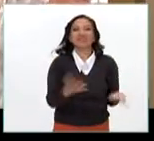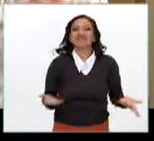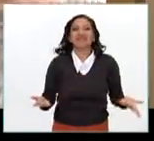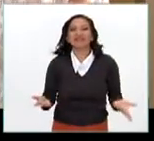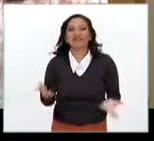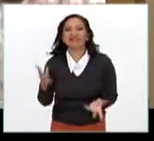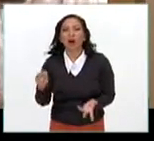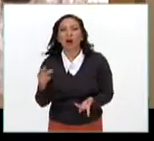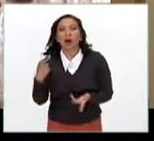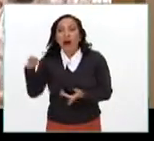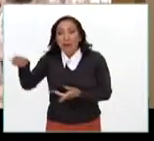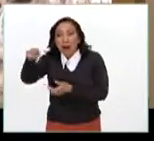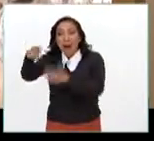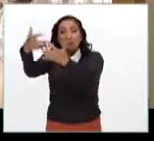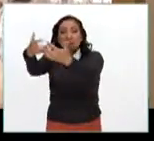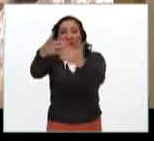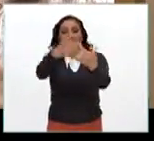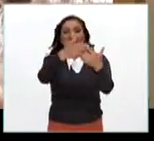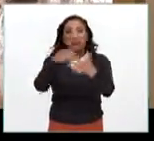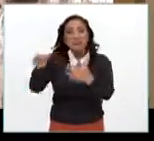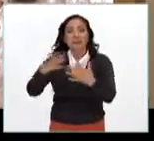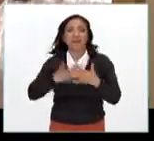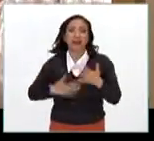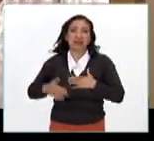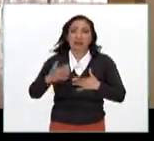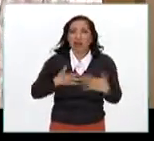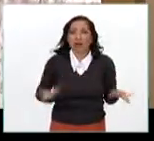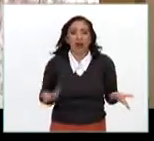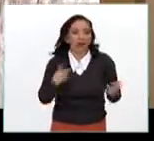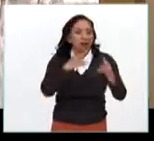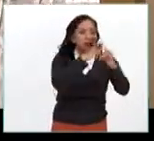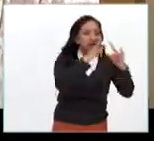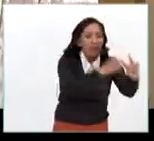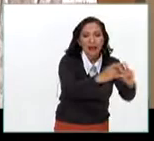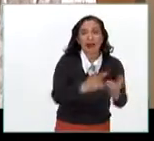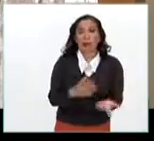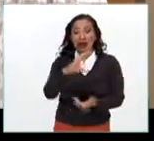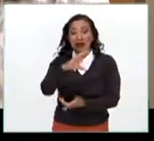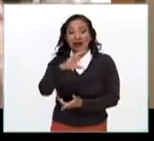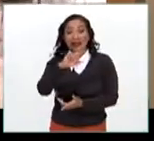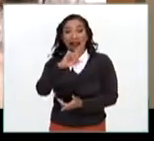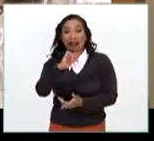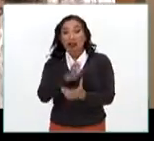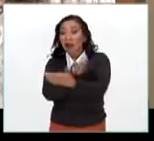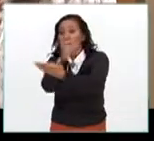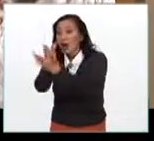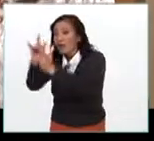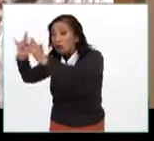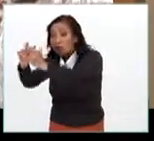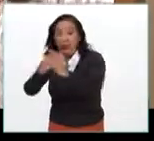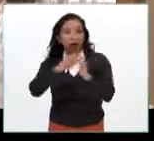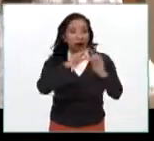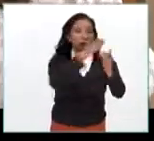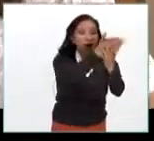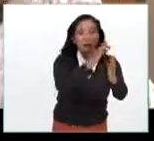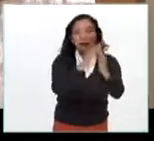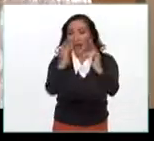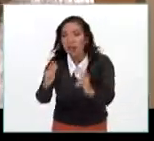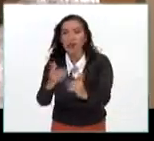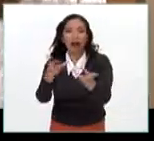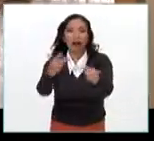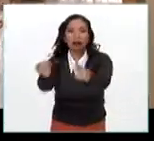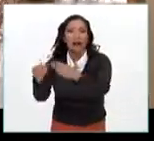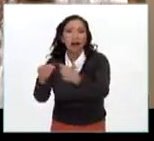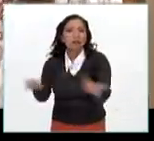da... También para los editores es un cansancio la feria. O sea, para editores del tamaño de Sidley, asistir a todas las ferias, para nosotros es un